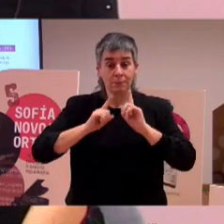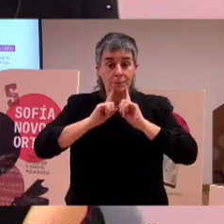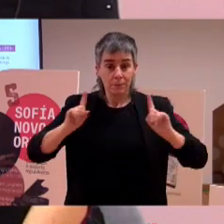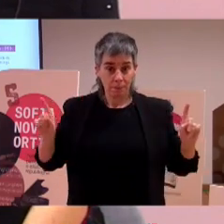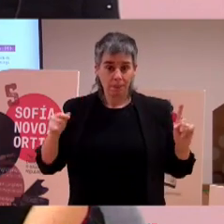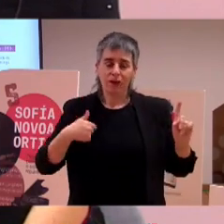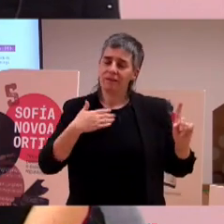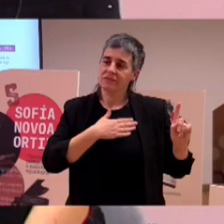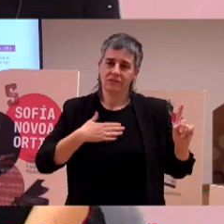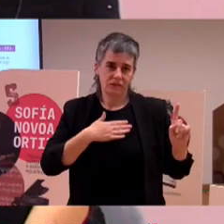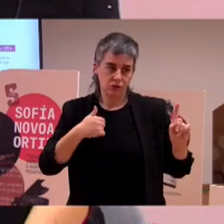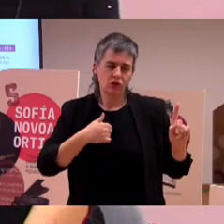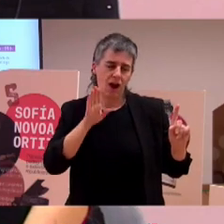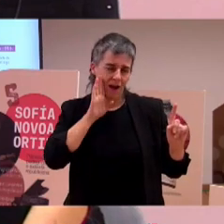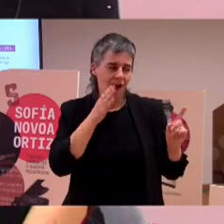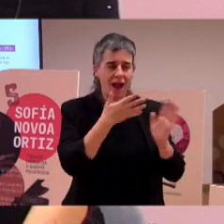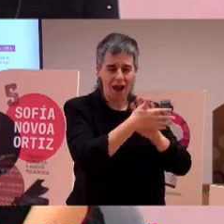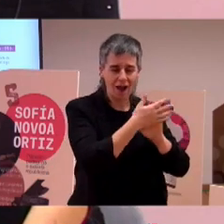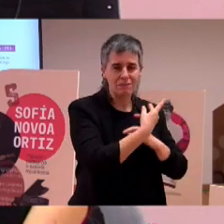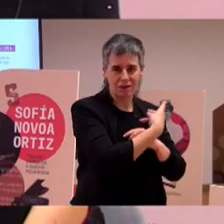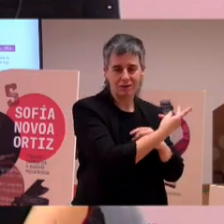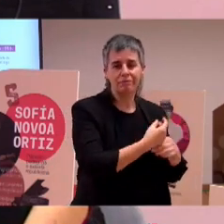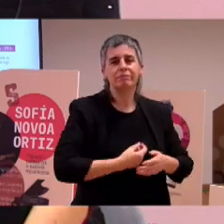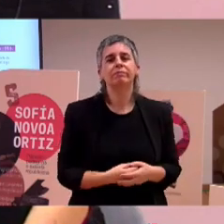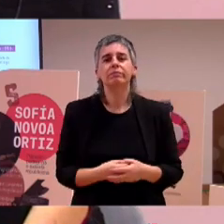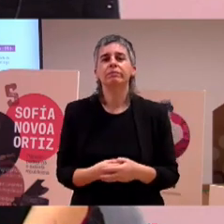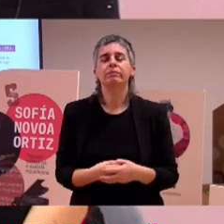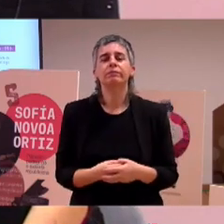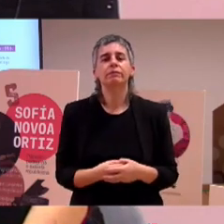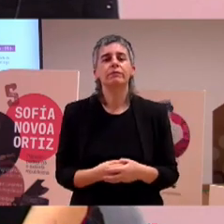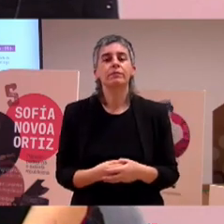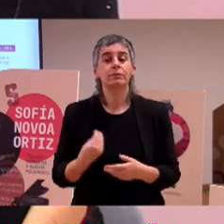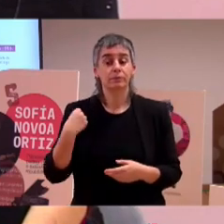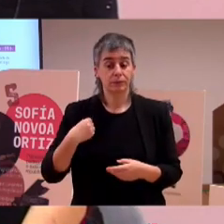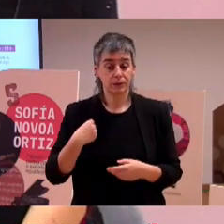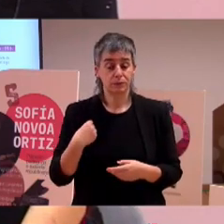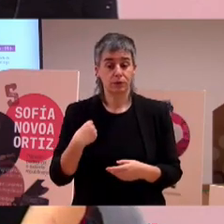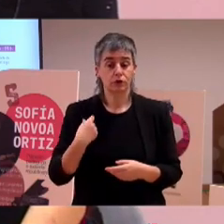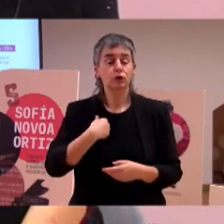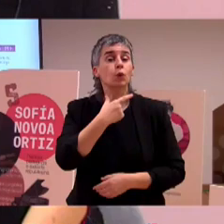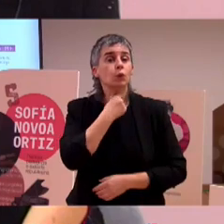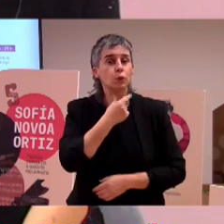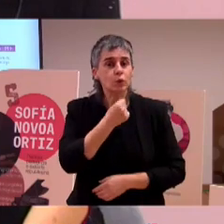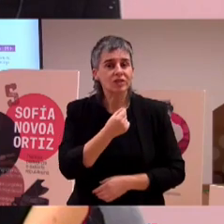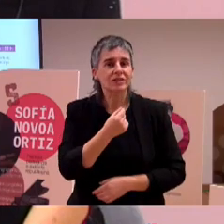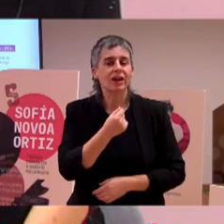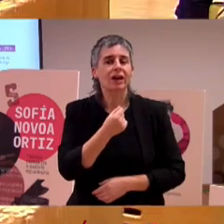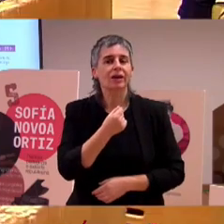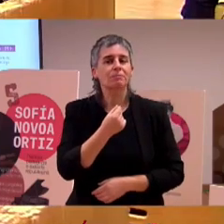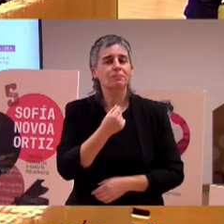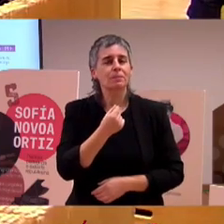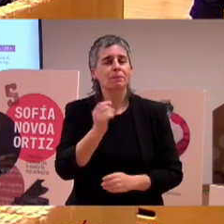a Marián e a Lucía, a xefe de Servicio de Igualdade, que tamén me gusta moito que vamos a ter un